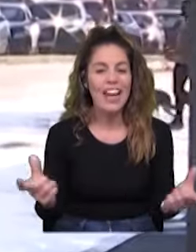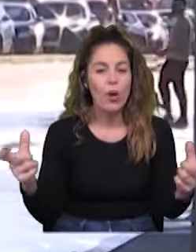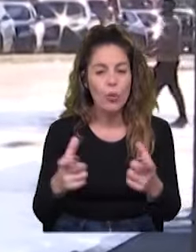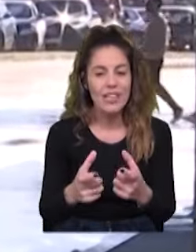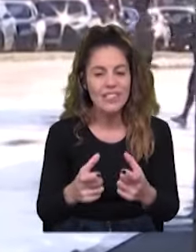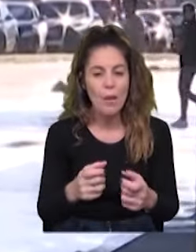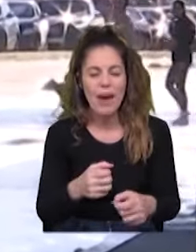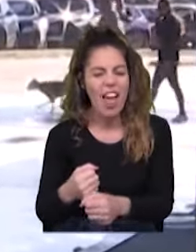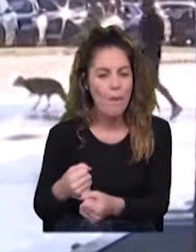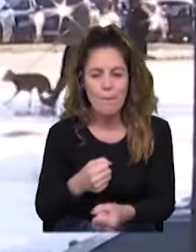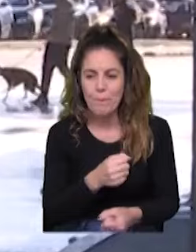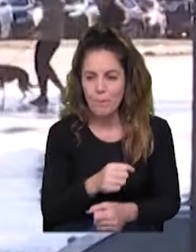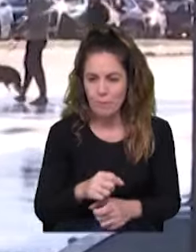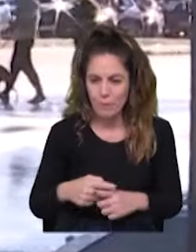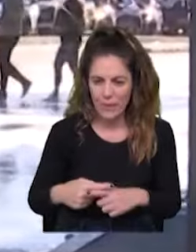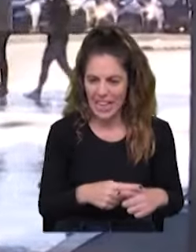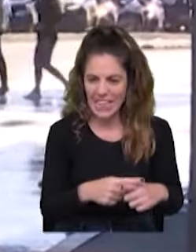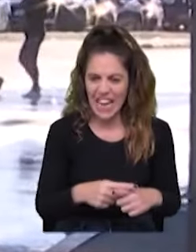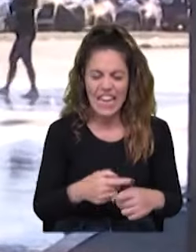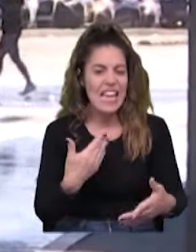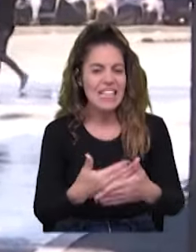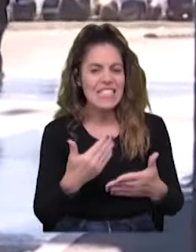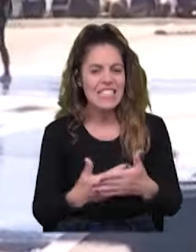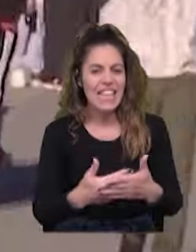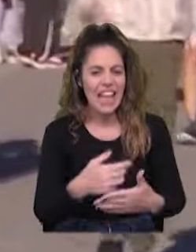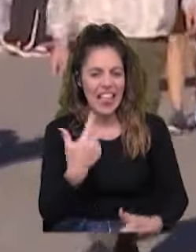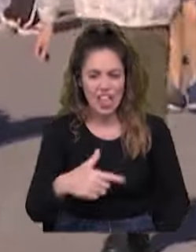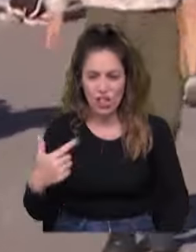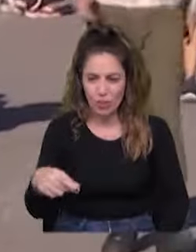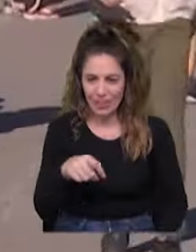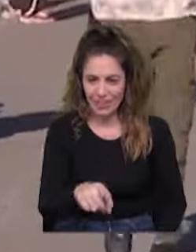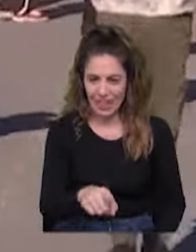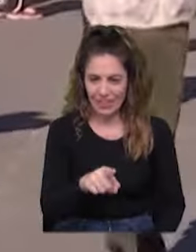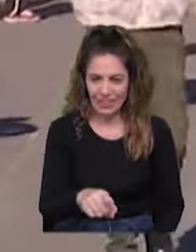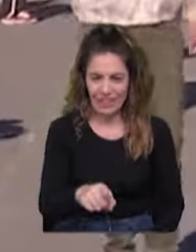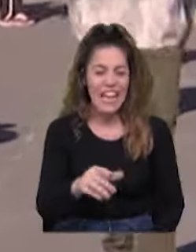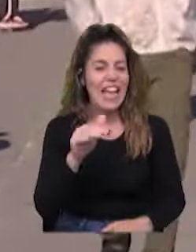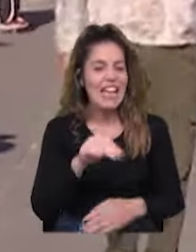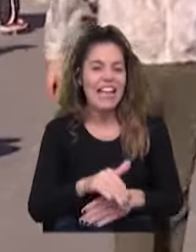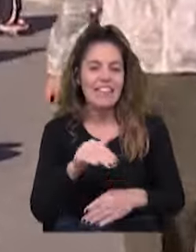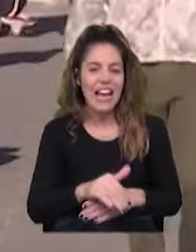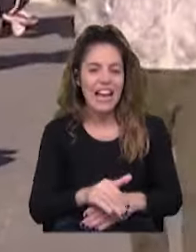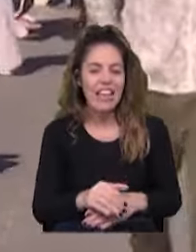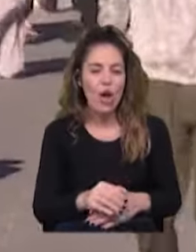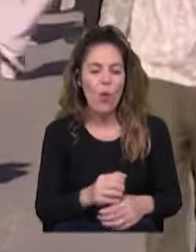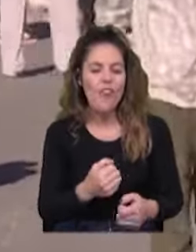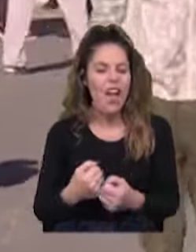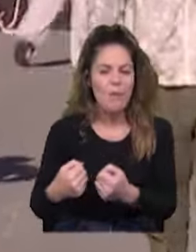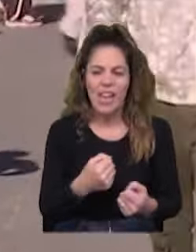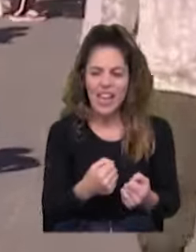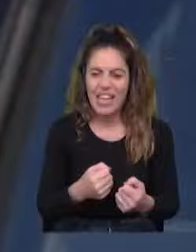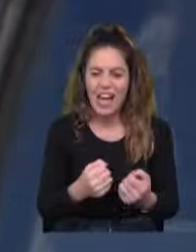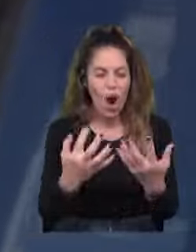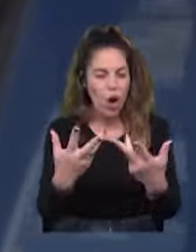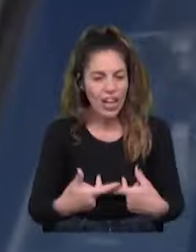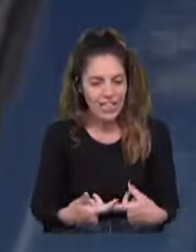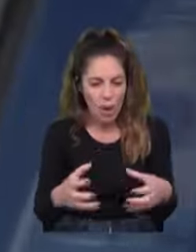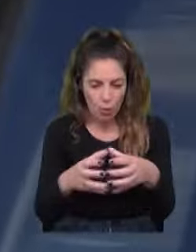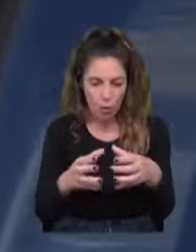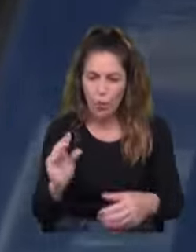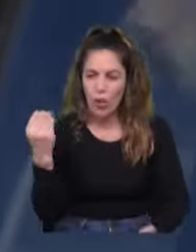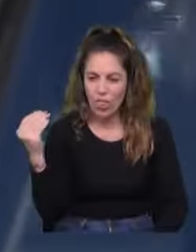cercanías del shoping nuevo centro la policía intervino hoy a la tarde en una pelea organizada por bandas de jóvenes en esta zona que les comentaba